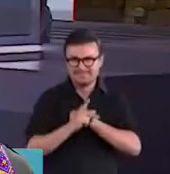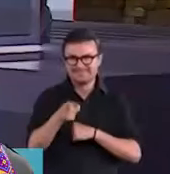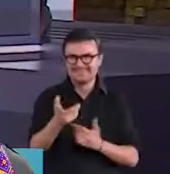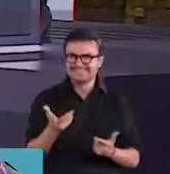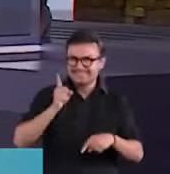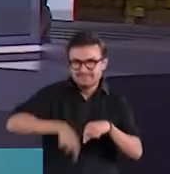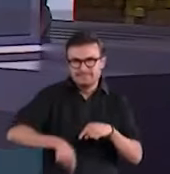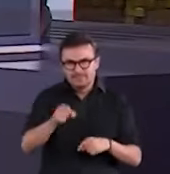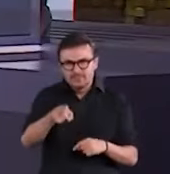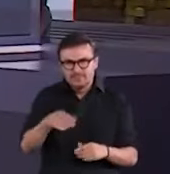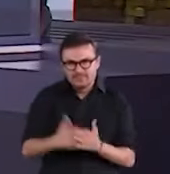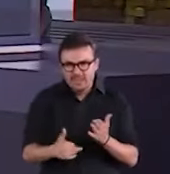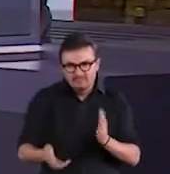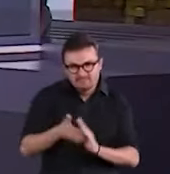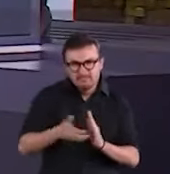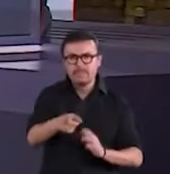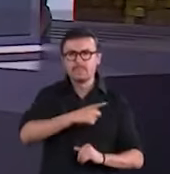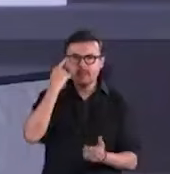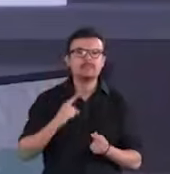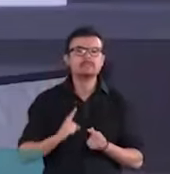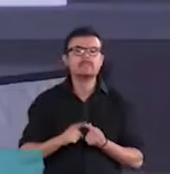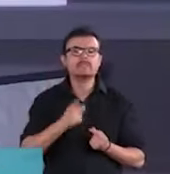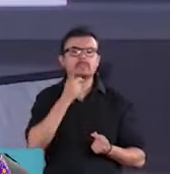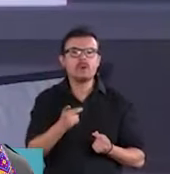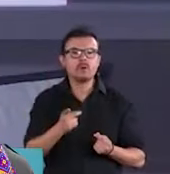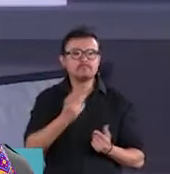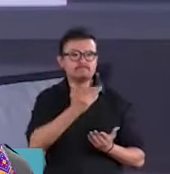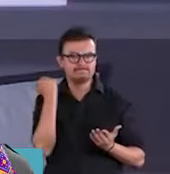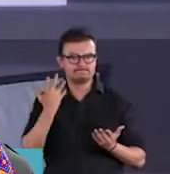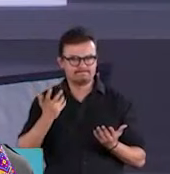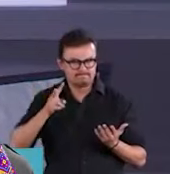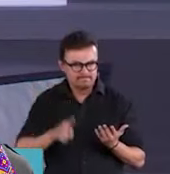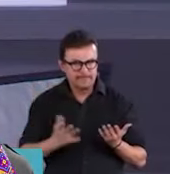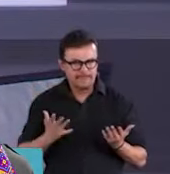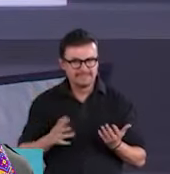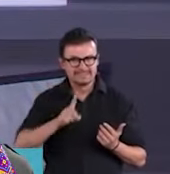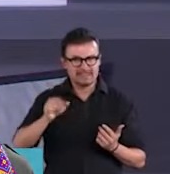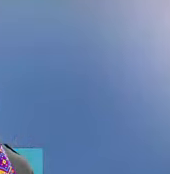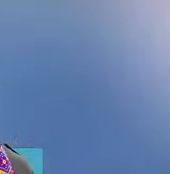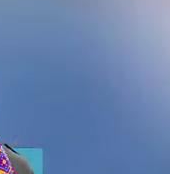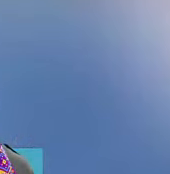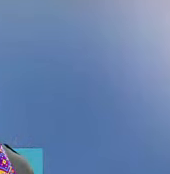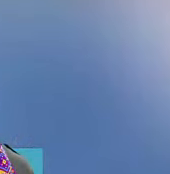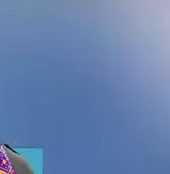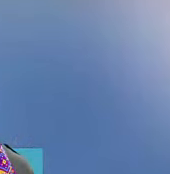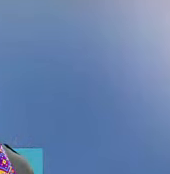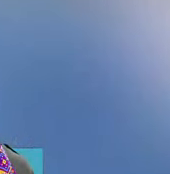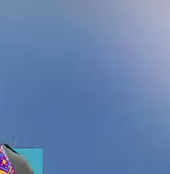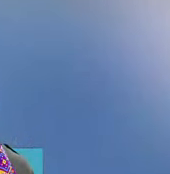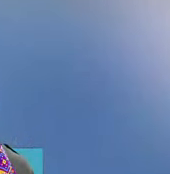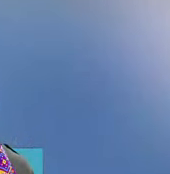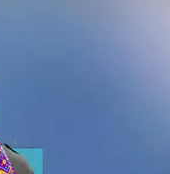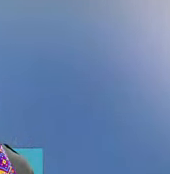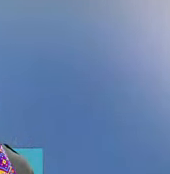una imagen, si no eres creyente, para atraer votos. Eso se llama hipocresía. Sí, sí. El tema